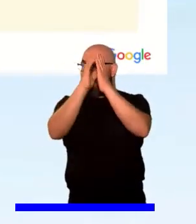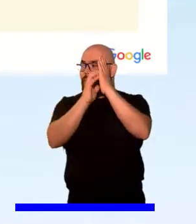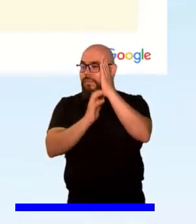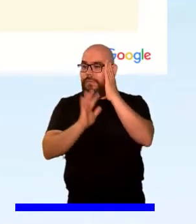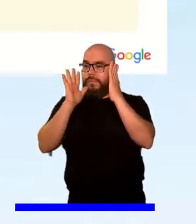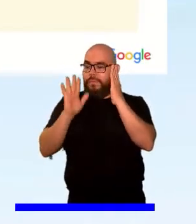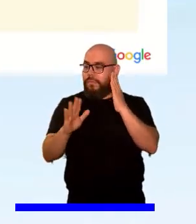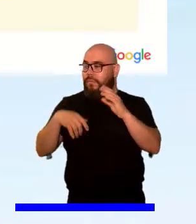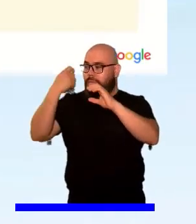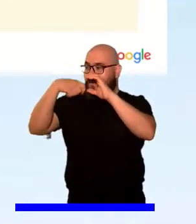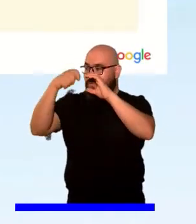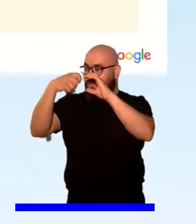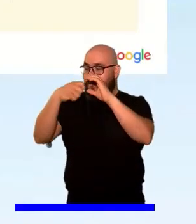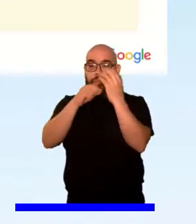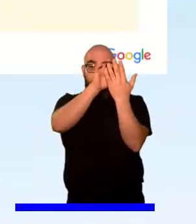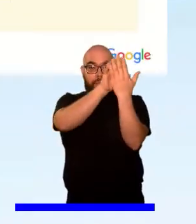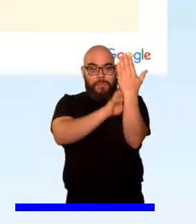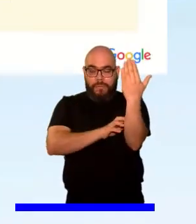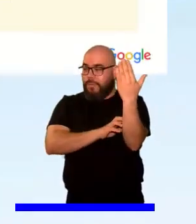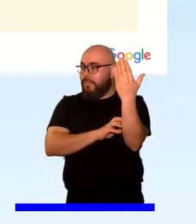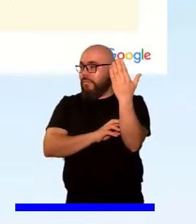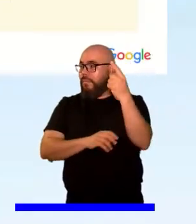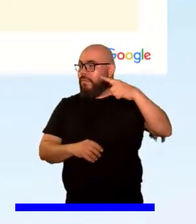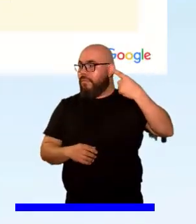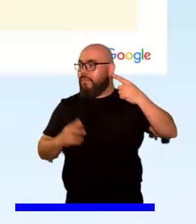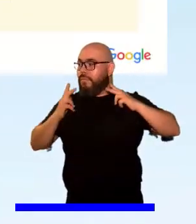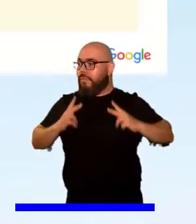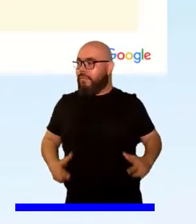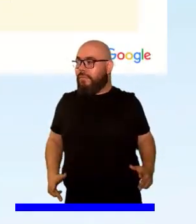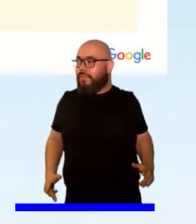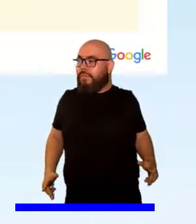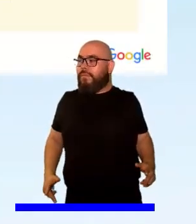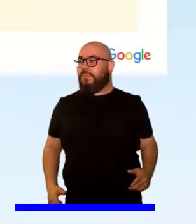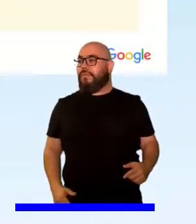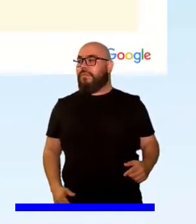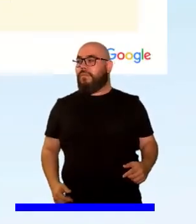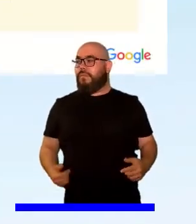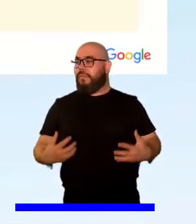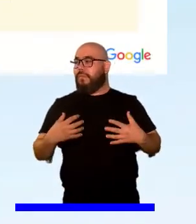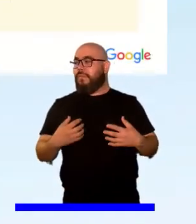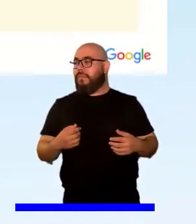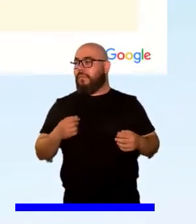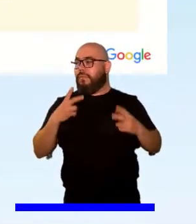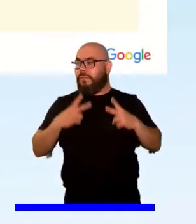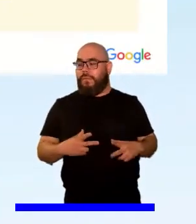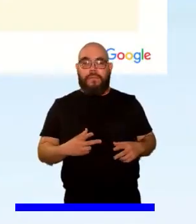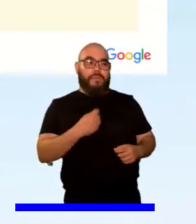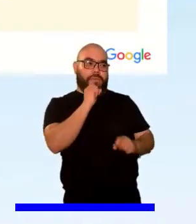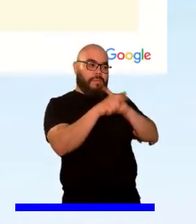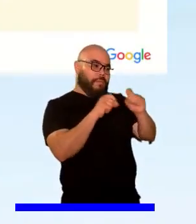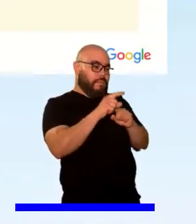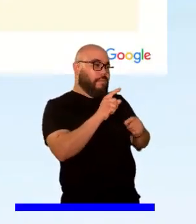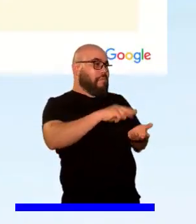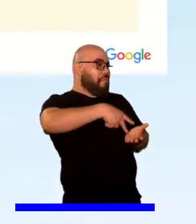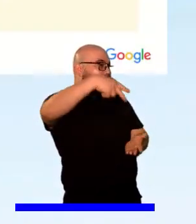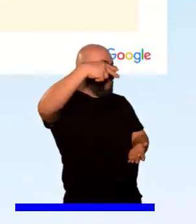película. Yo voy a tener un primer agente que es un especialista en saludar a las personas y en preguntarles por un